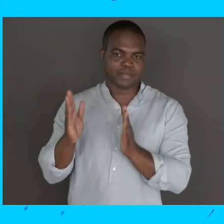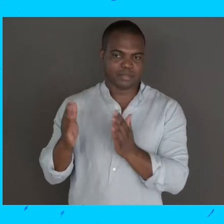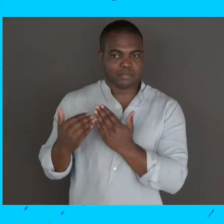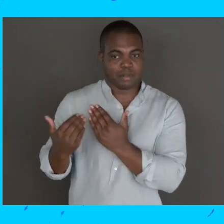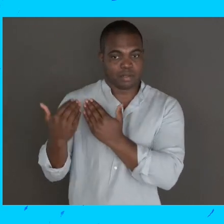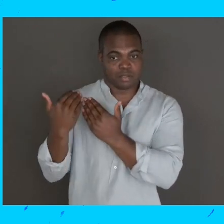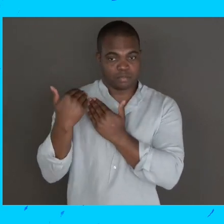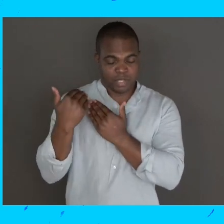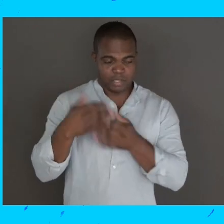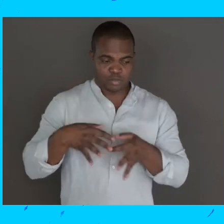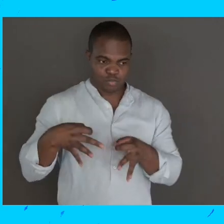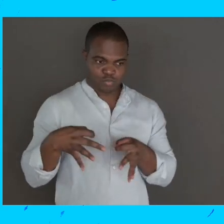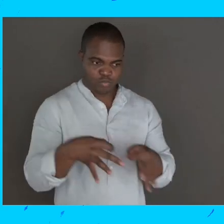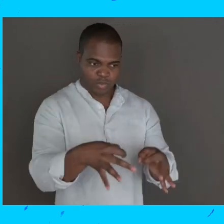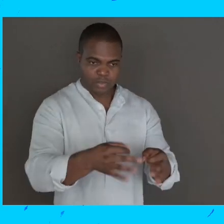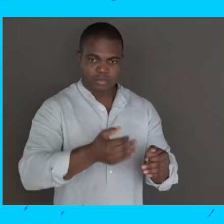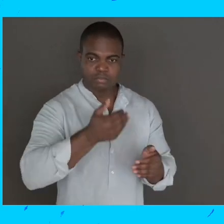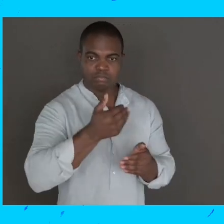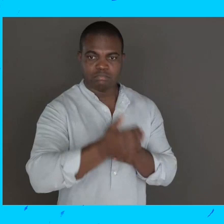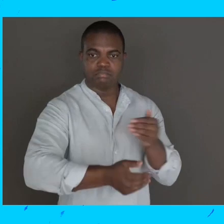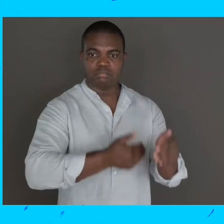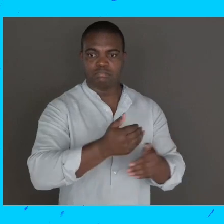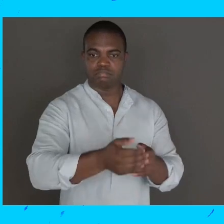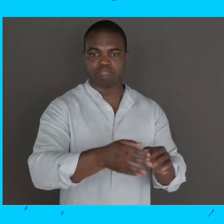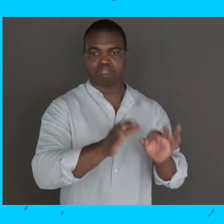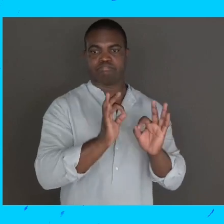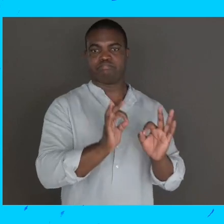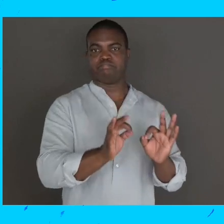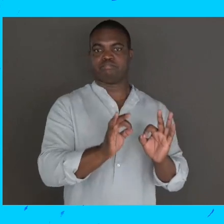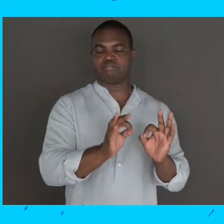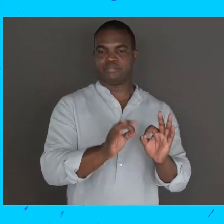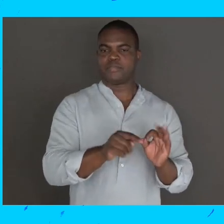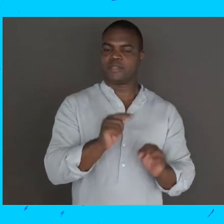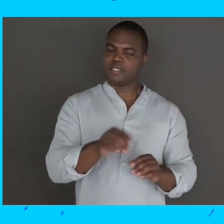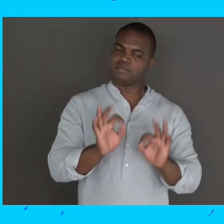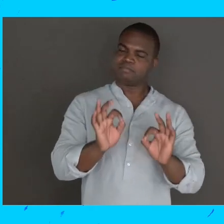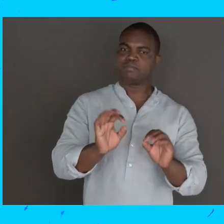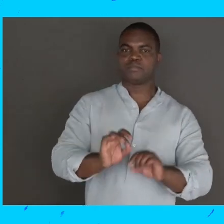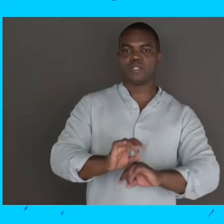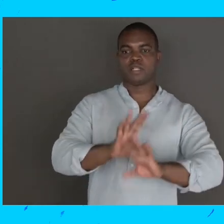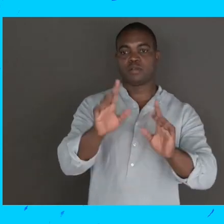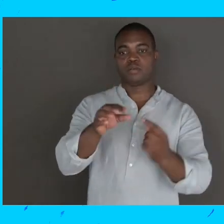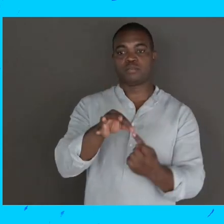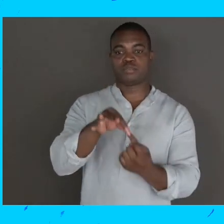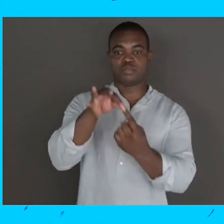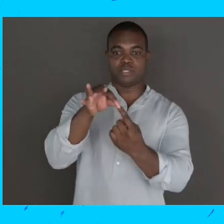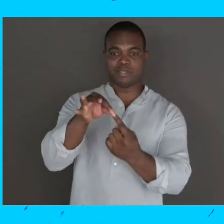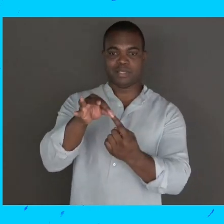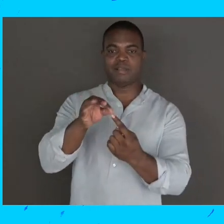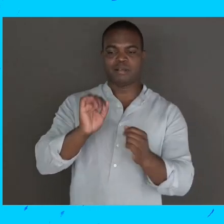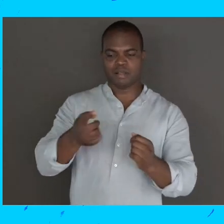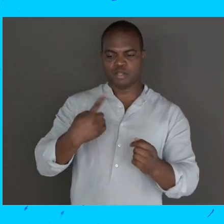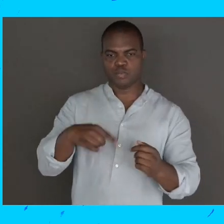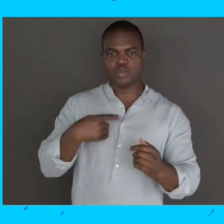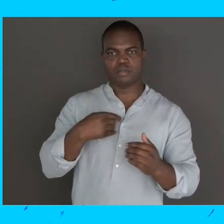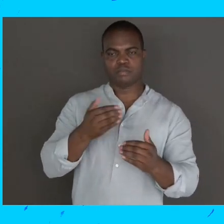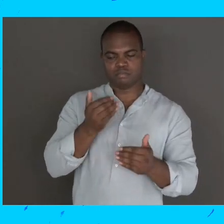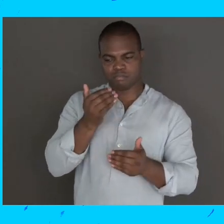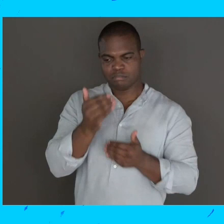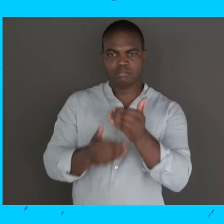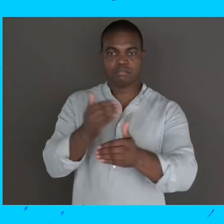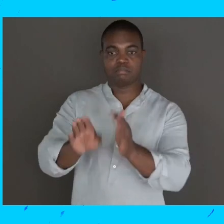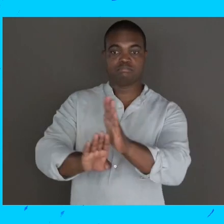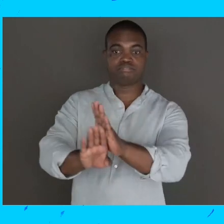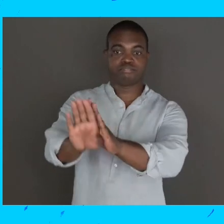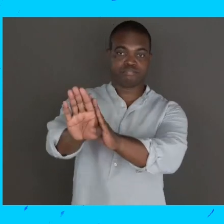continente. Como uno de los campeones, países campeones de esta estrategia, queremos liderar con nuestro ejemplo